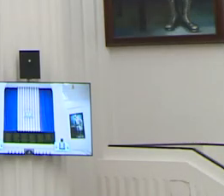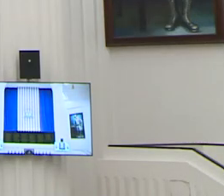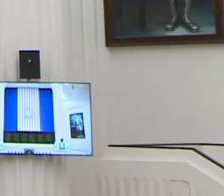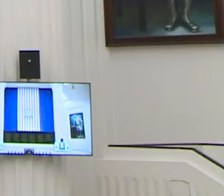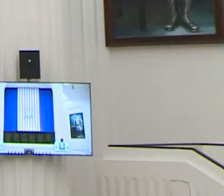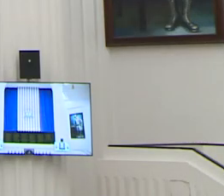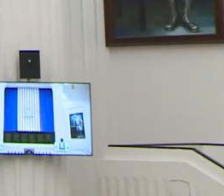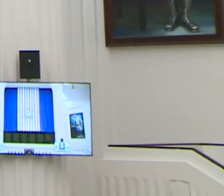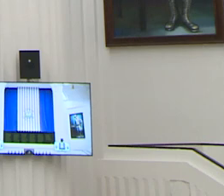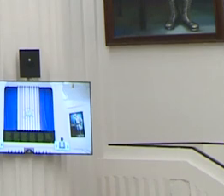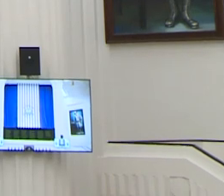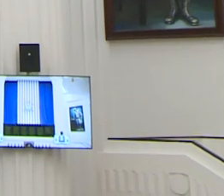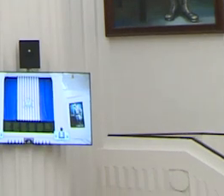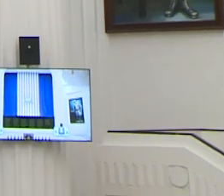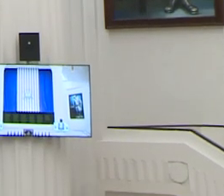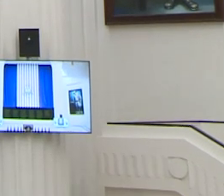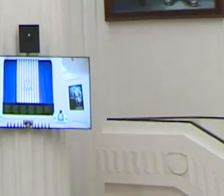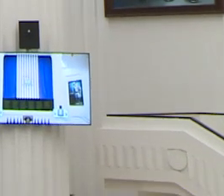Vamos a reanudar.